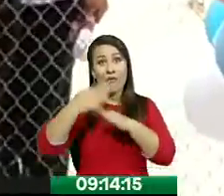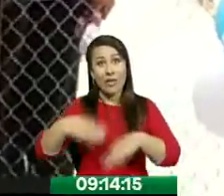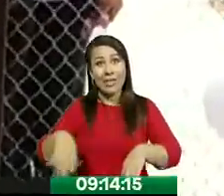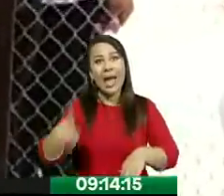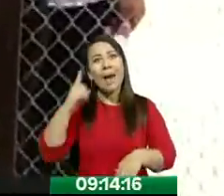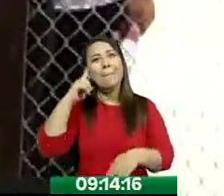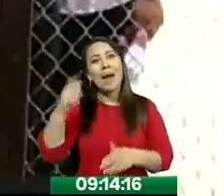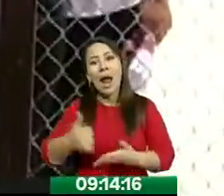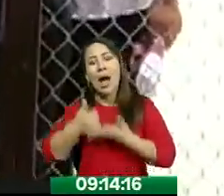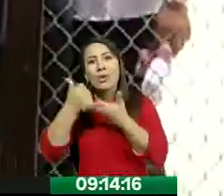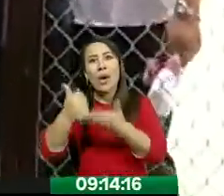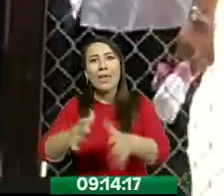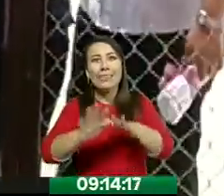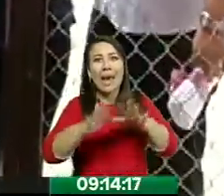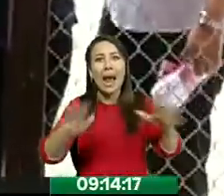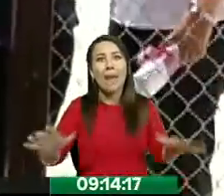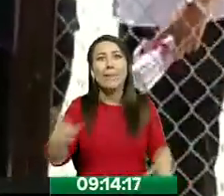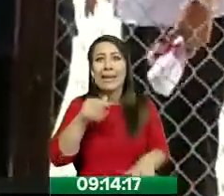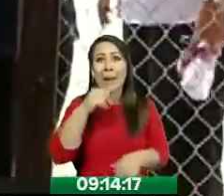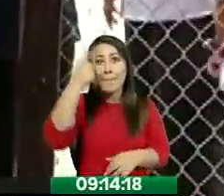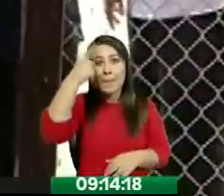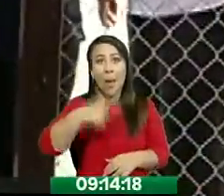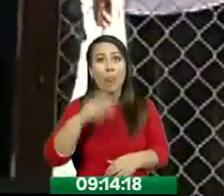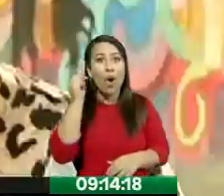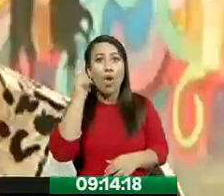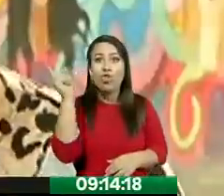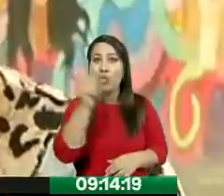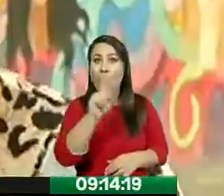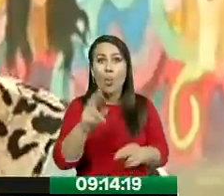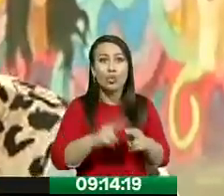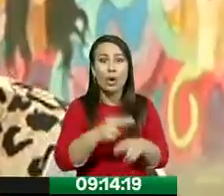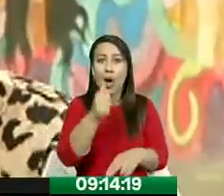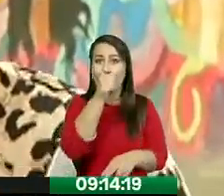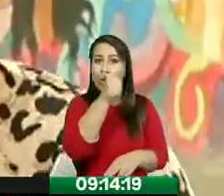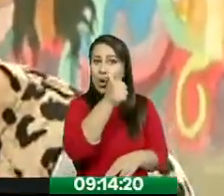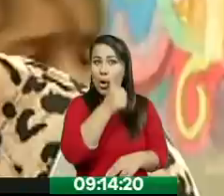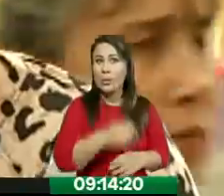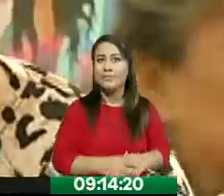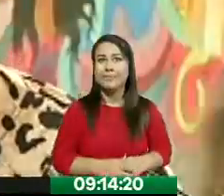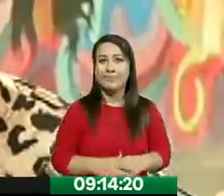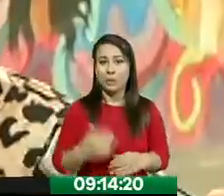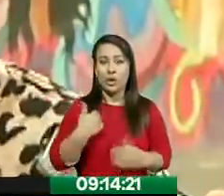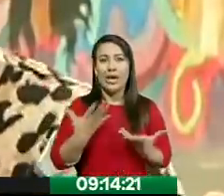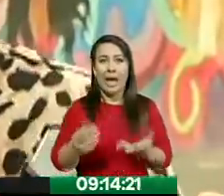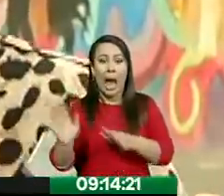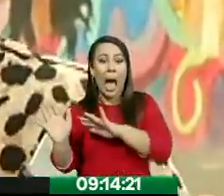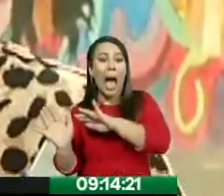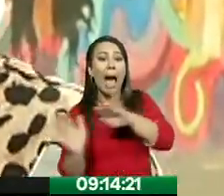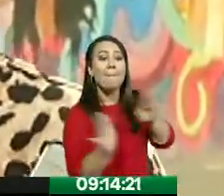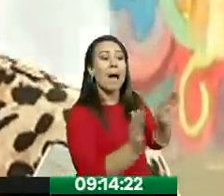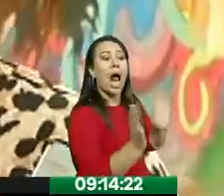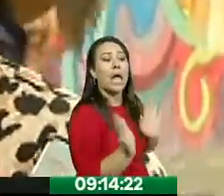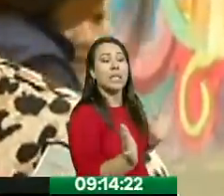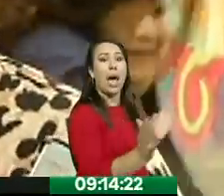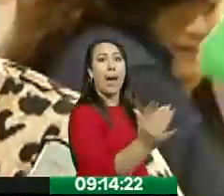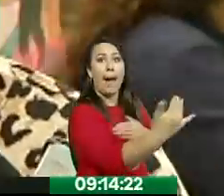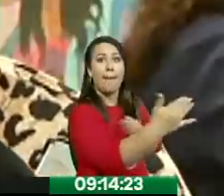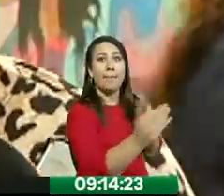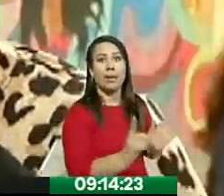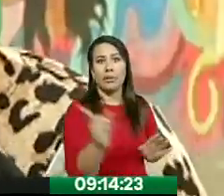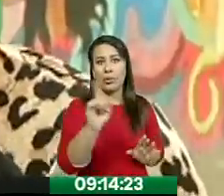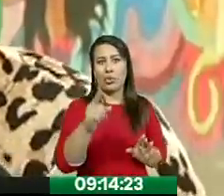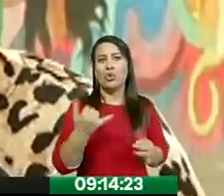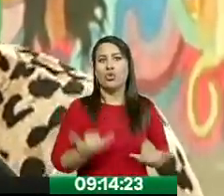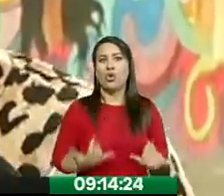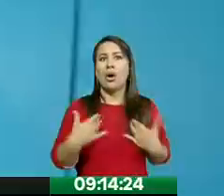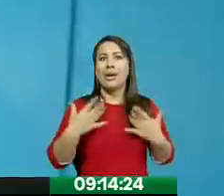cantidad promedio de recolección que tenemos a diario en todos los sectores que atendemos diariamente, con un total de 15